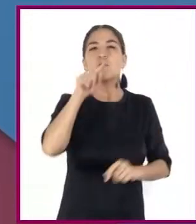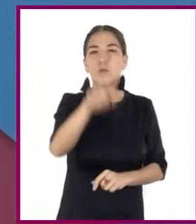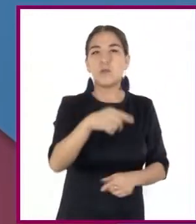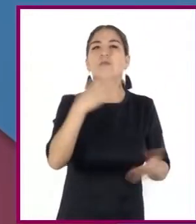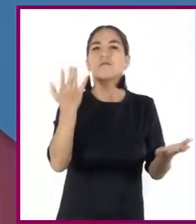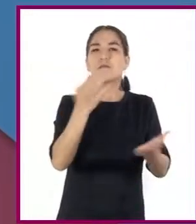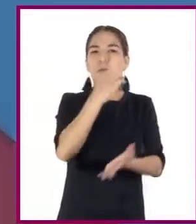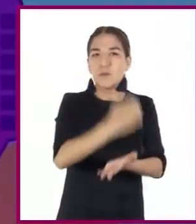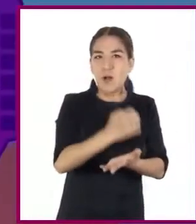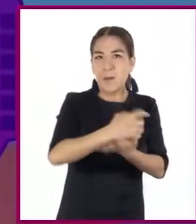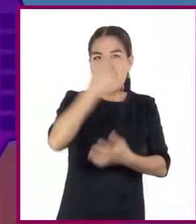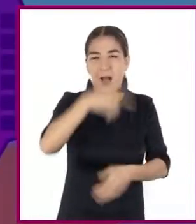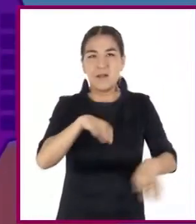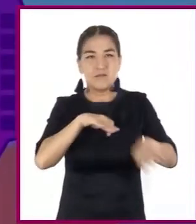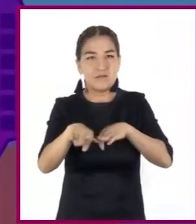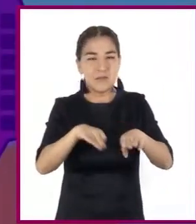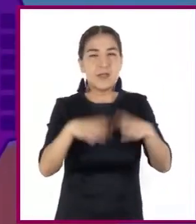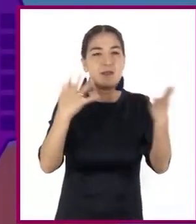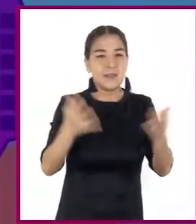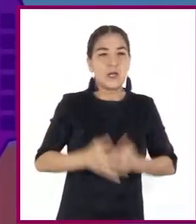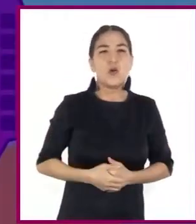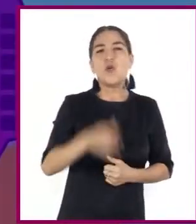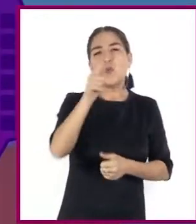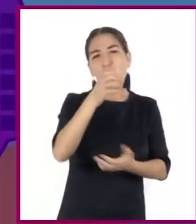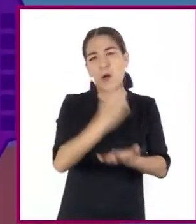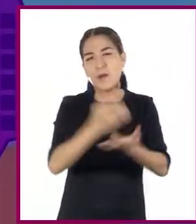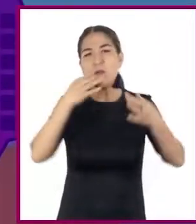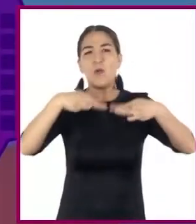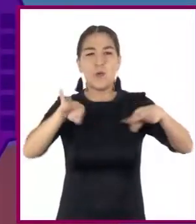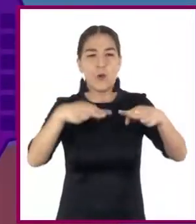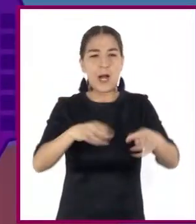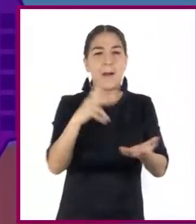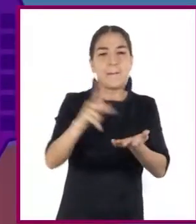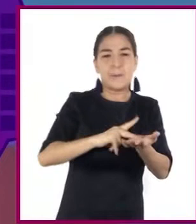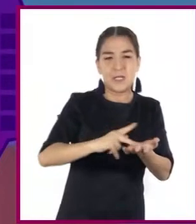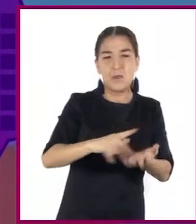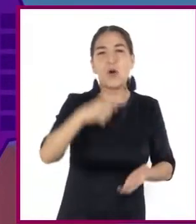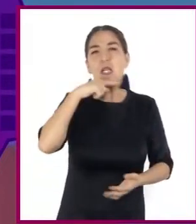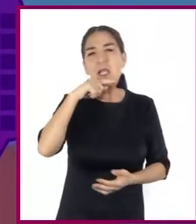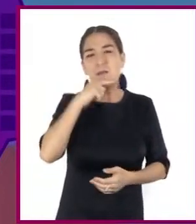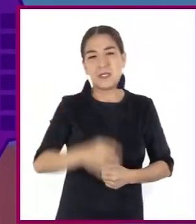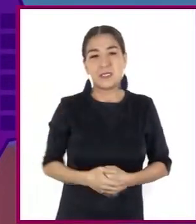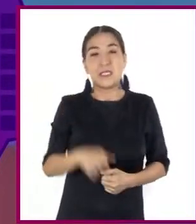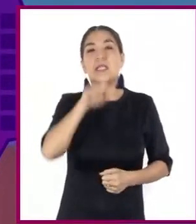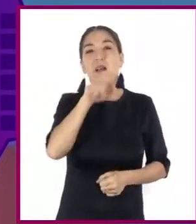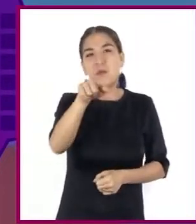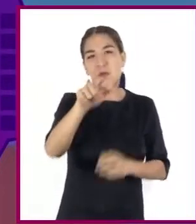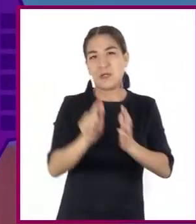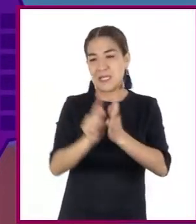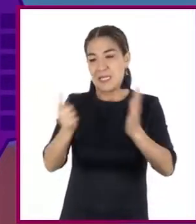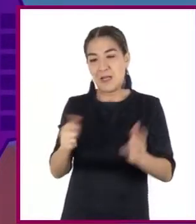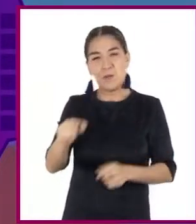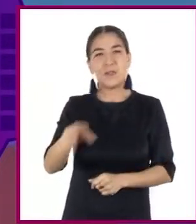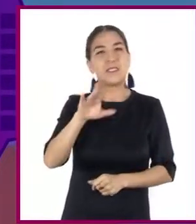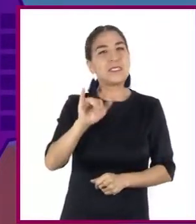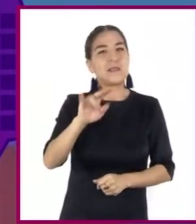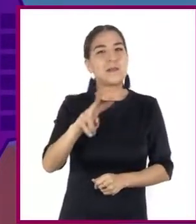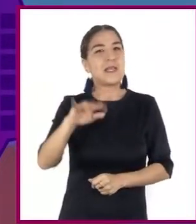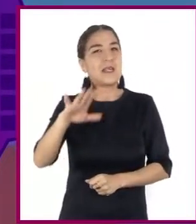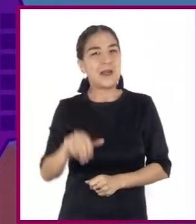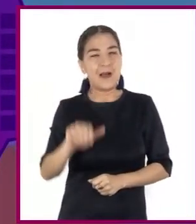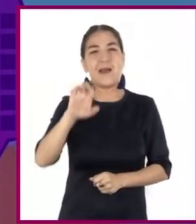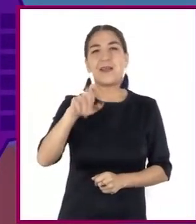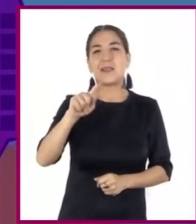herramientas de trabajo, como su cuaderno, una hoja, un bolígrafo o un lápiz, así como su libro de formación cívica y